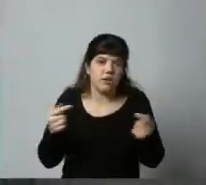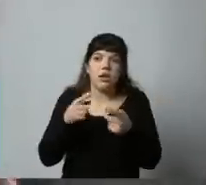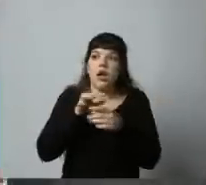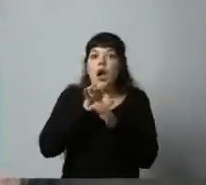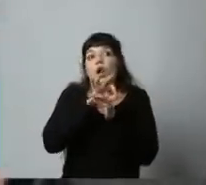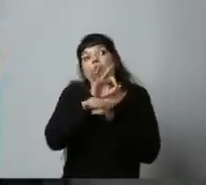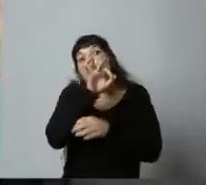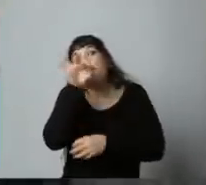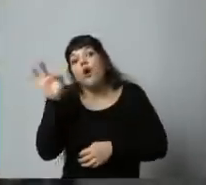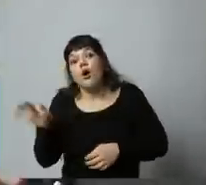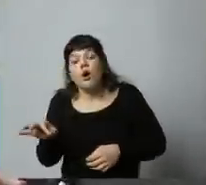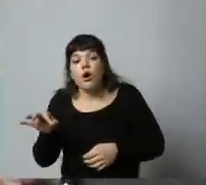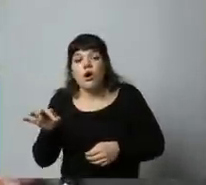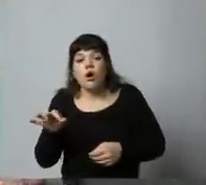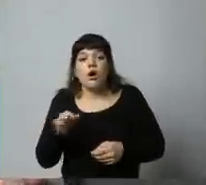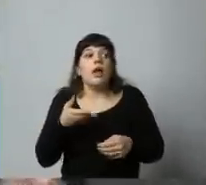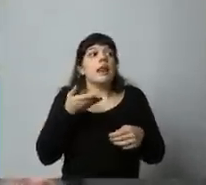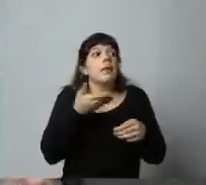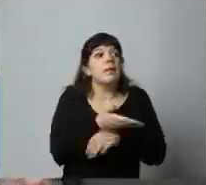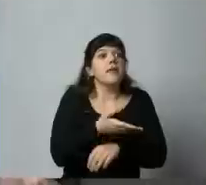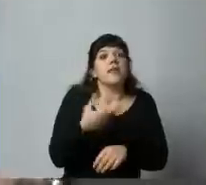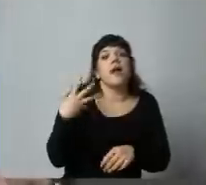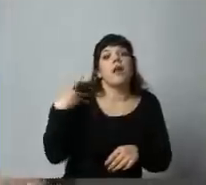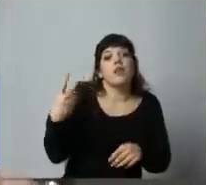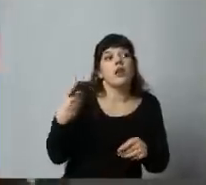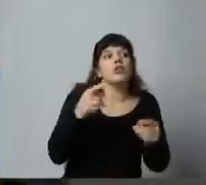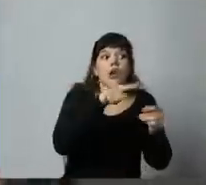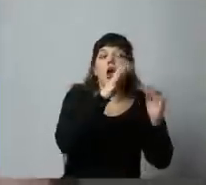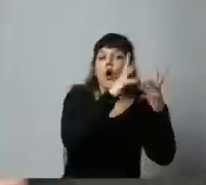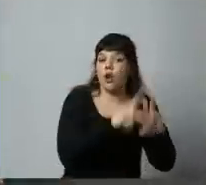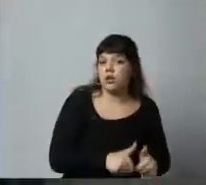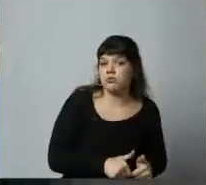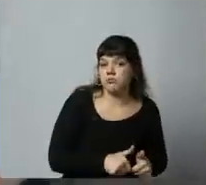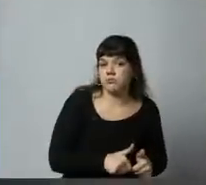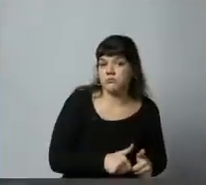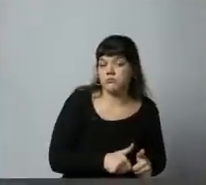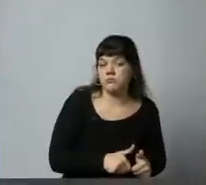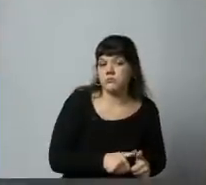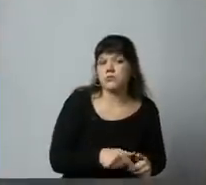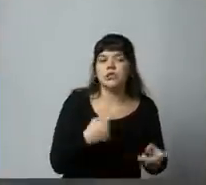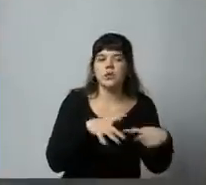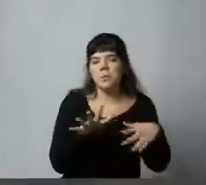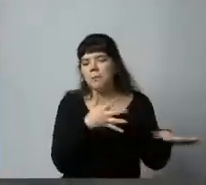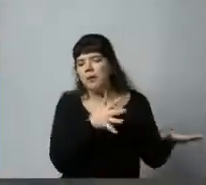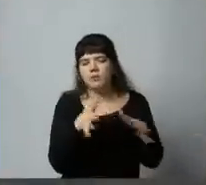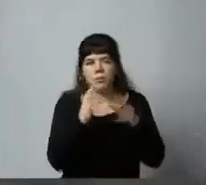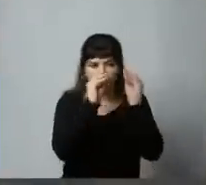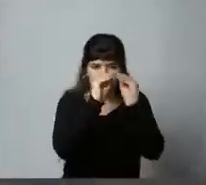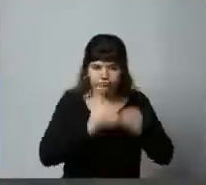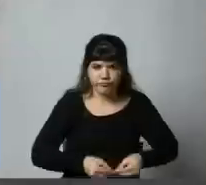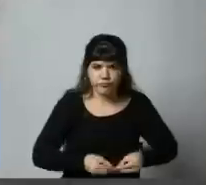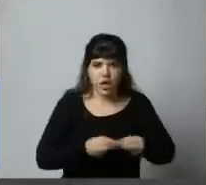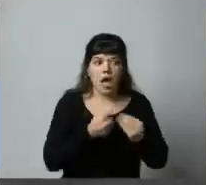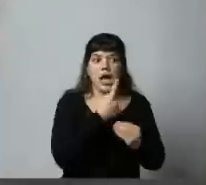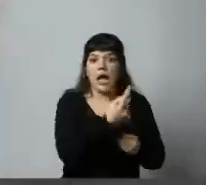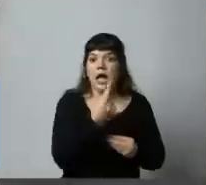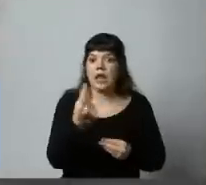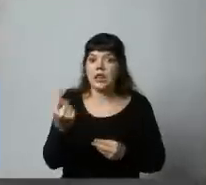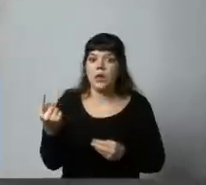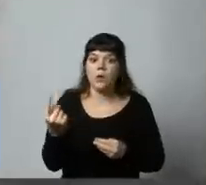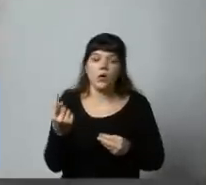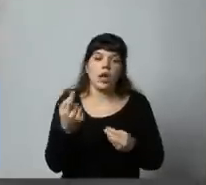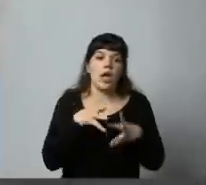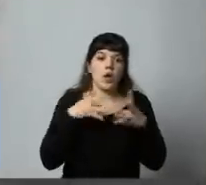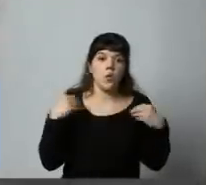le dan las partidas para que el director administre es decir se calcula Cuánto es lo que le corresponde a una